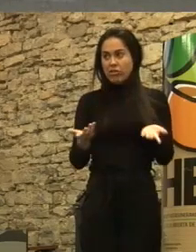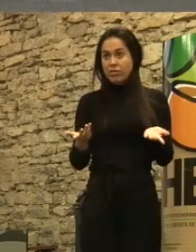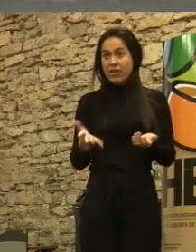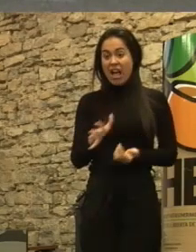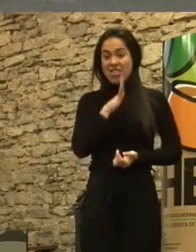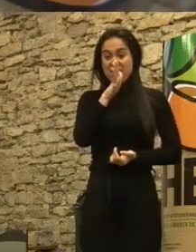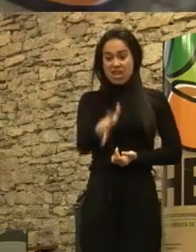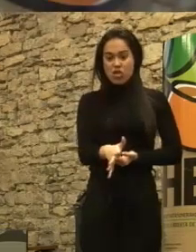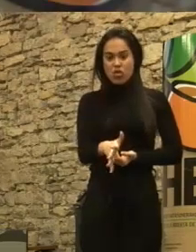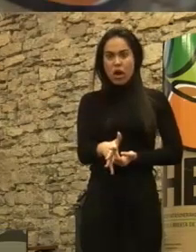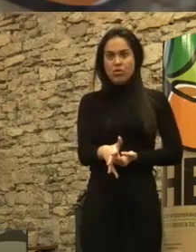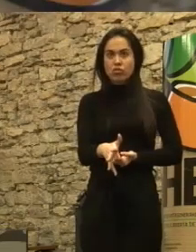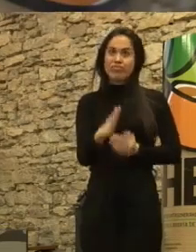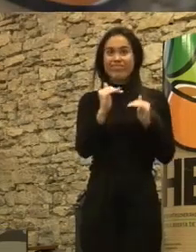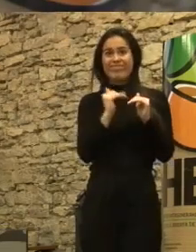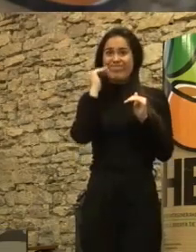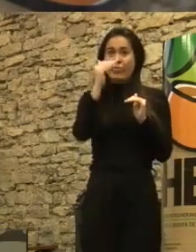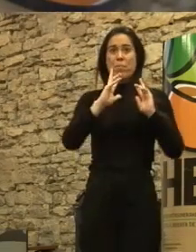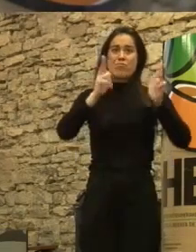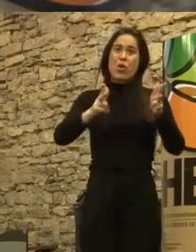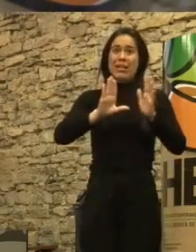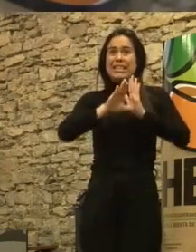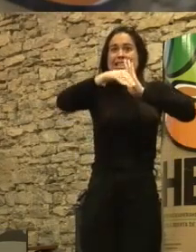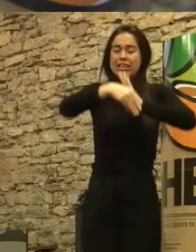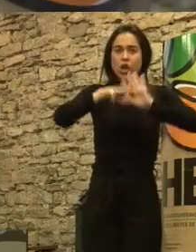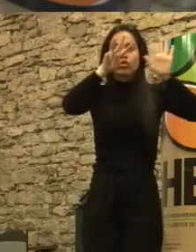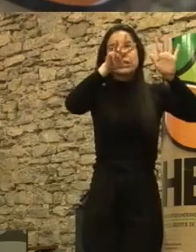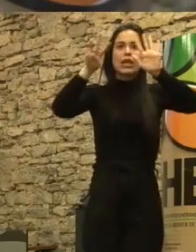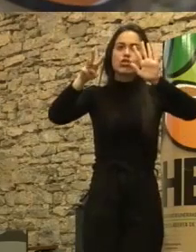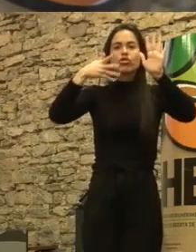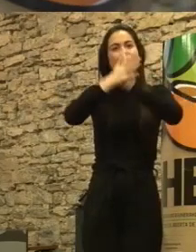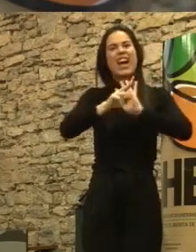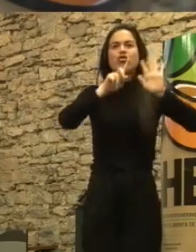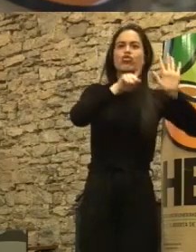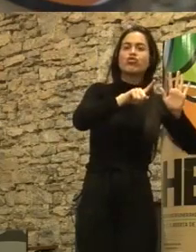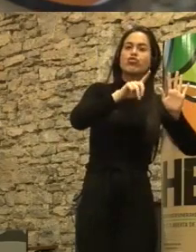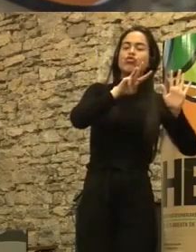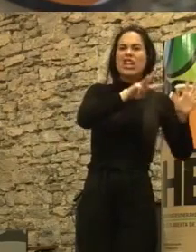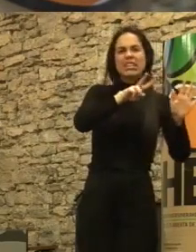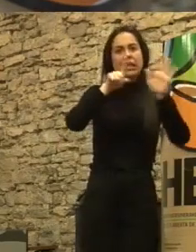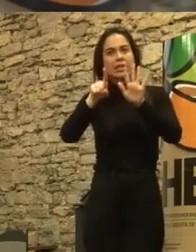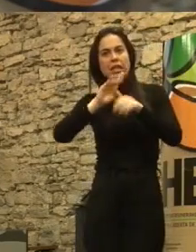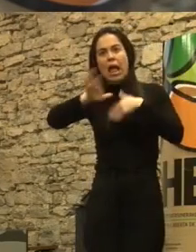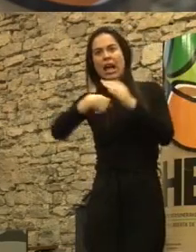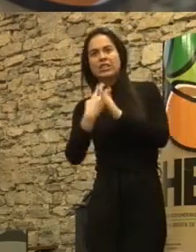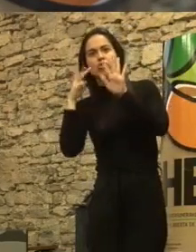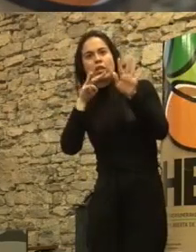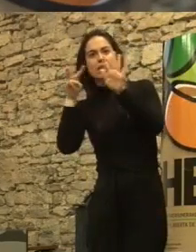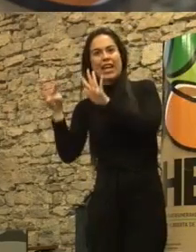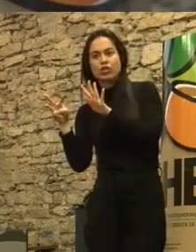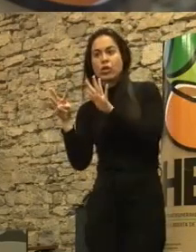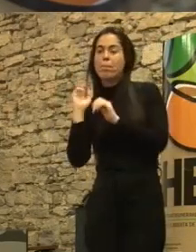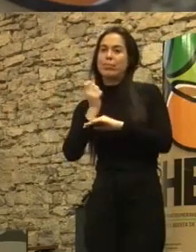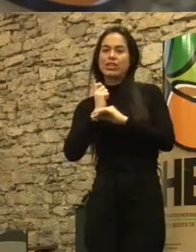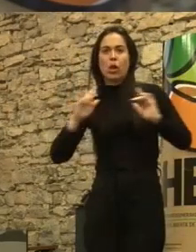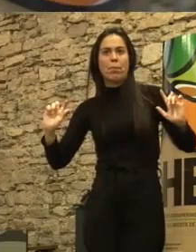años resulta que son 88, pues vuestra pensión se os va a reducir, aparte ya de las medidas reductoras que introdujo la reforma